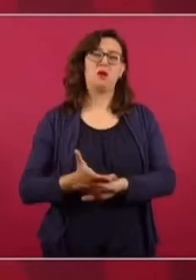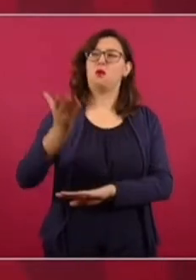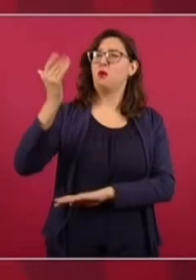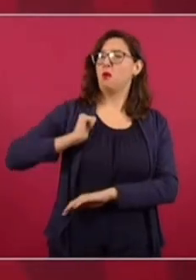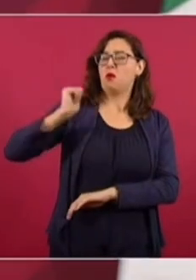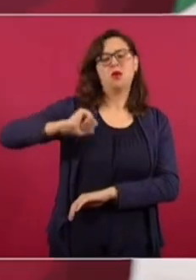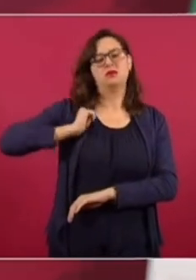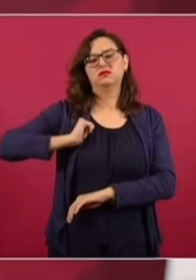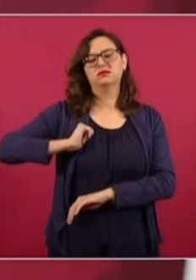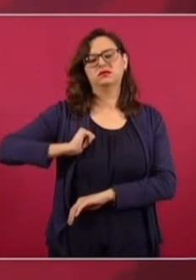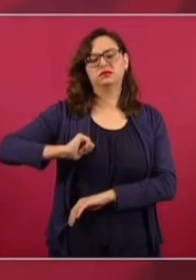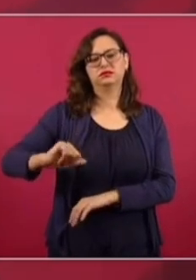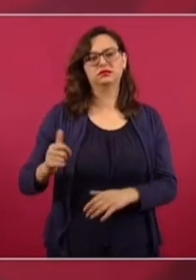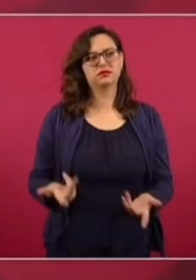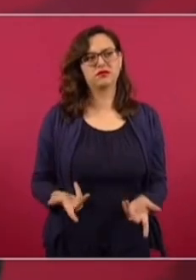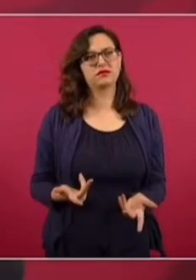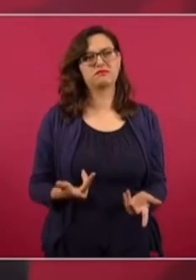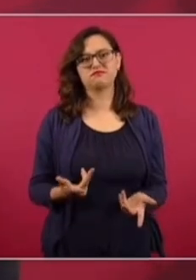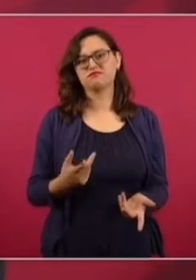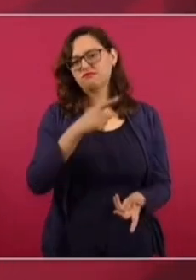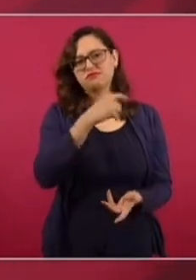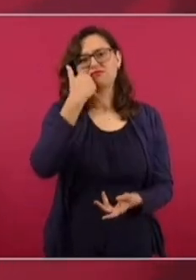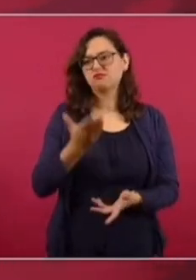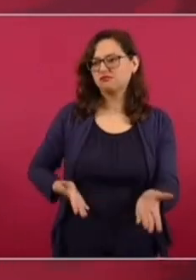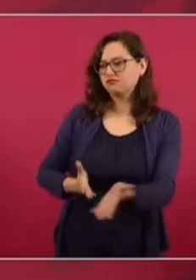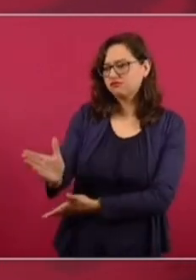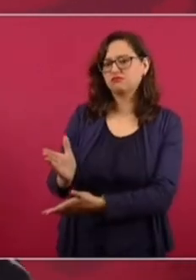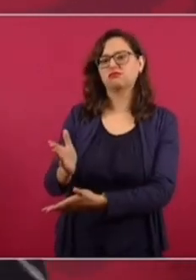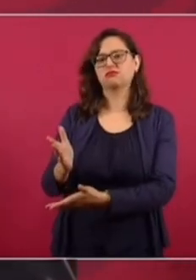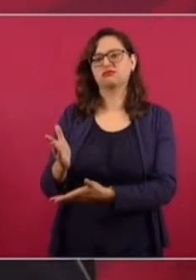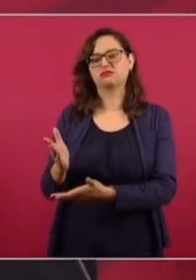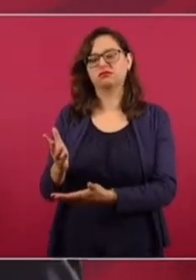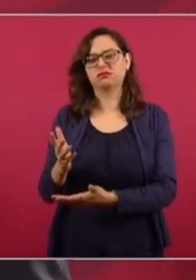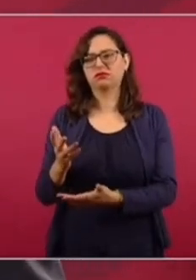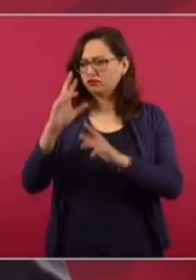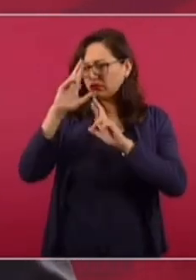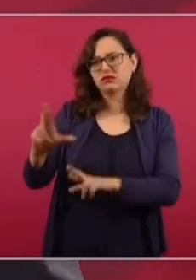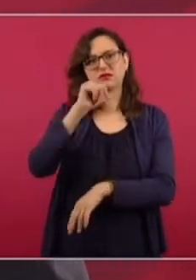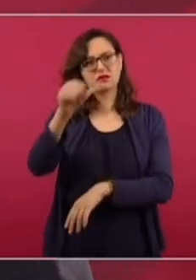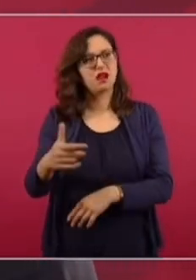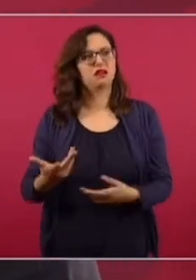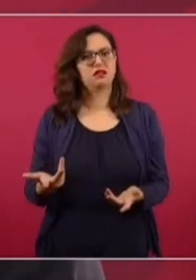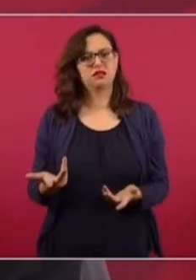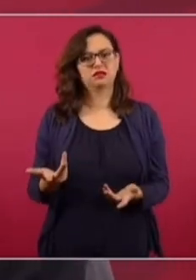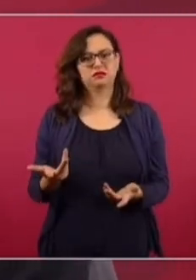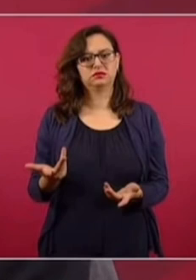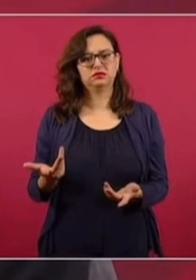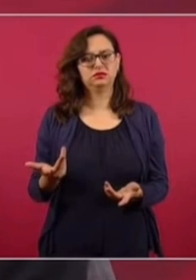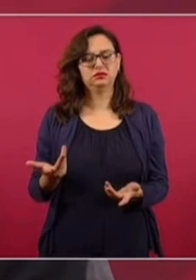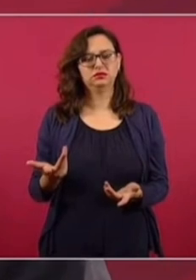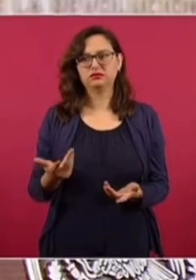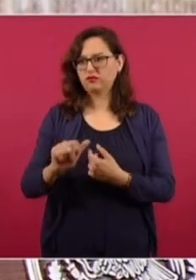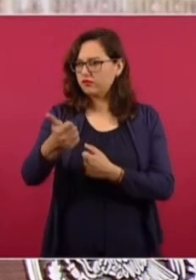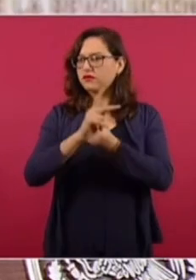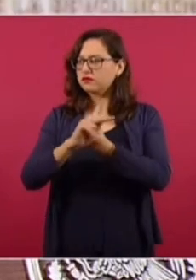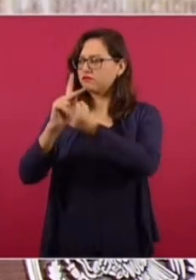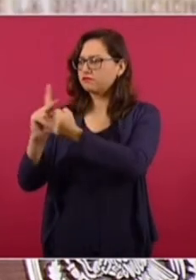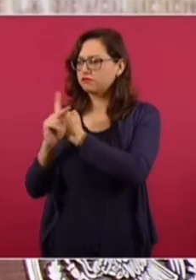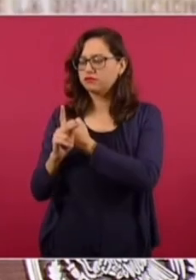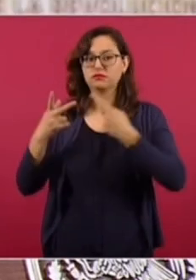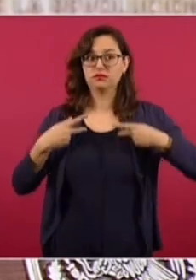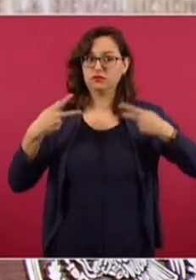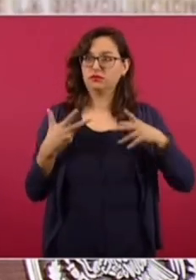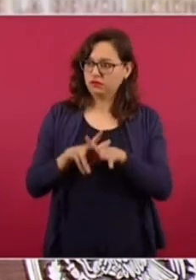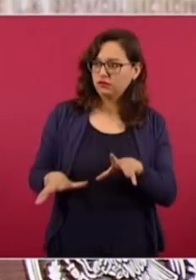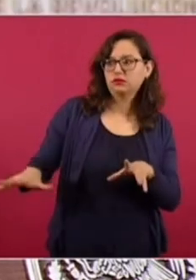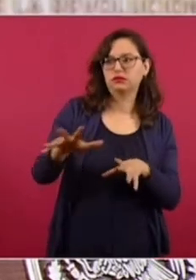de intervencionismo, de falta de respeto a las naciones y a